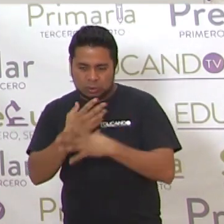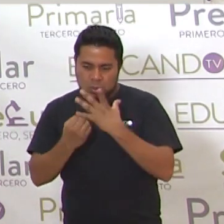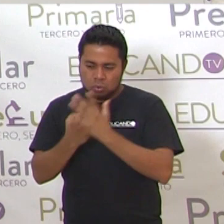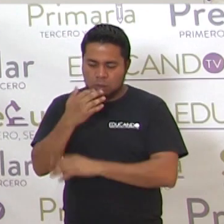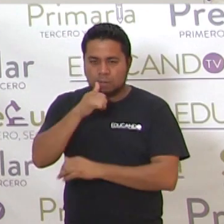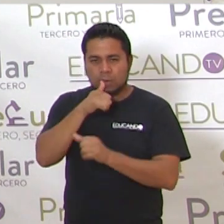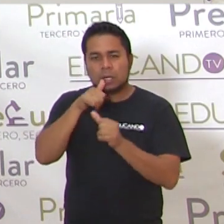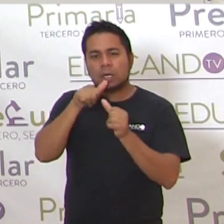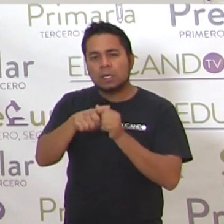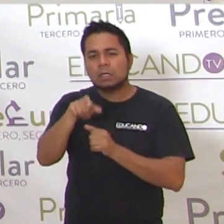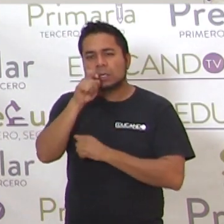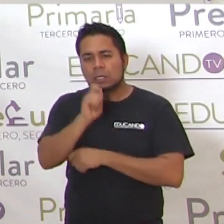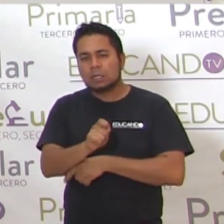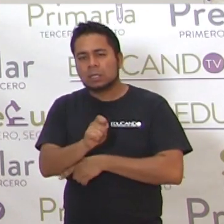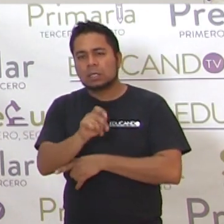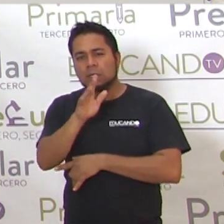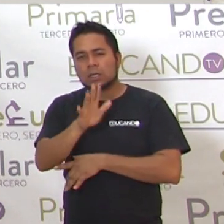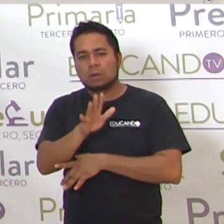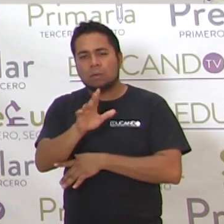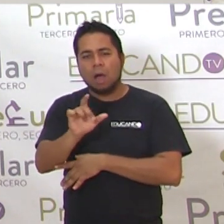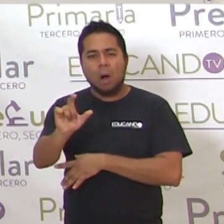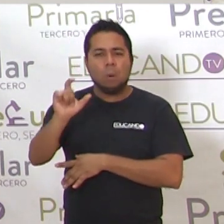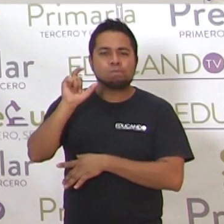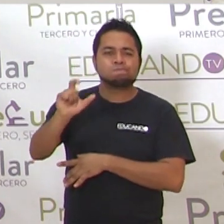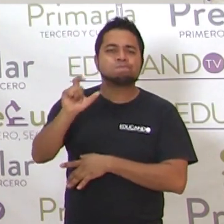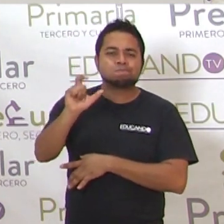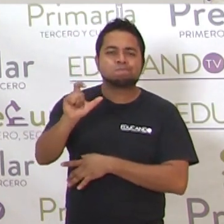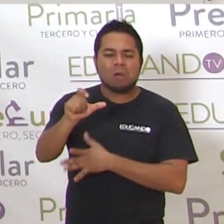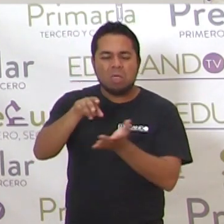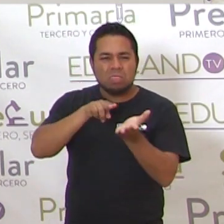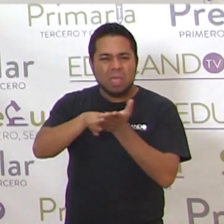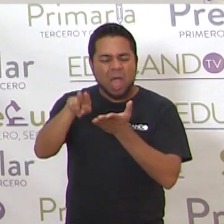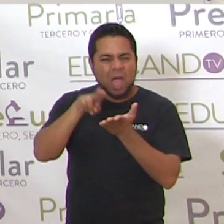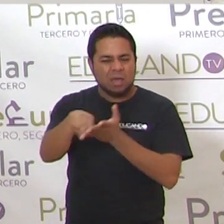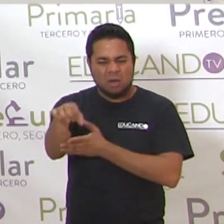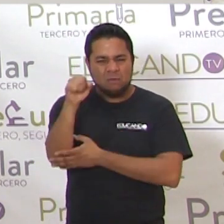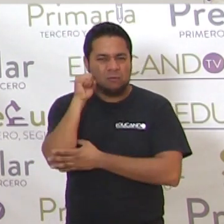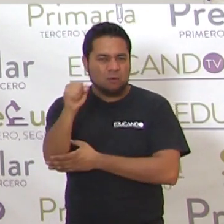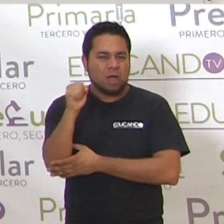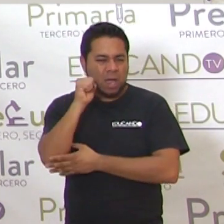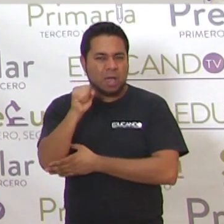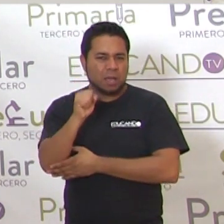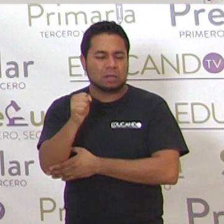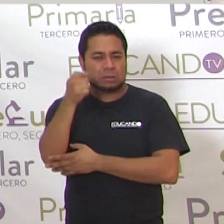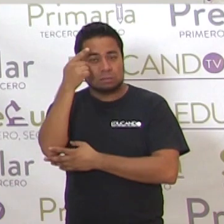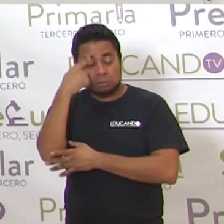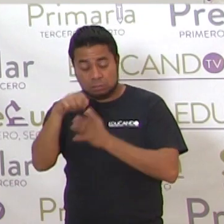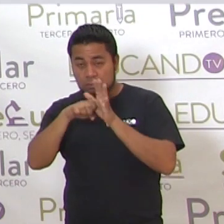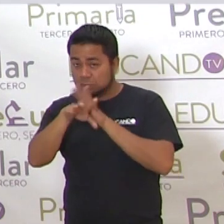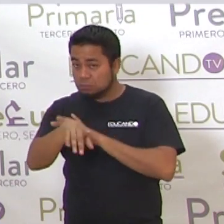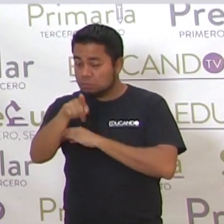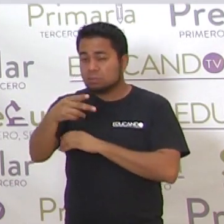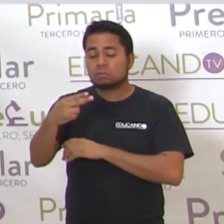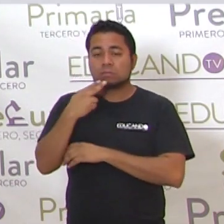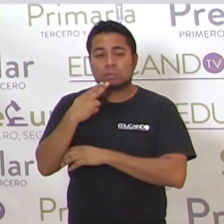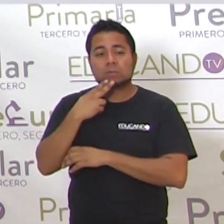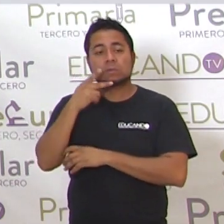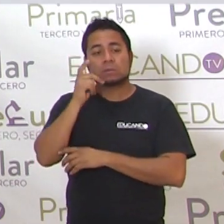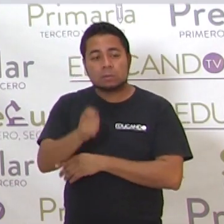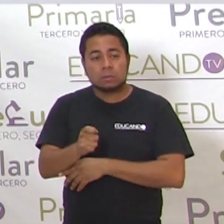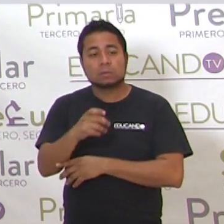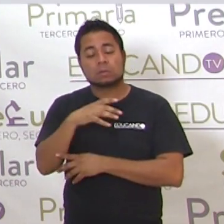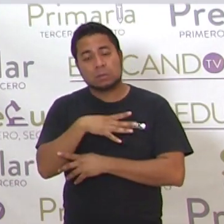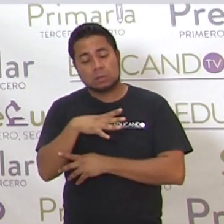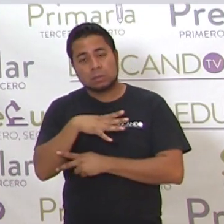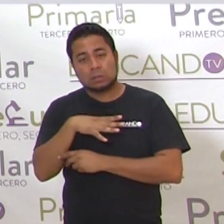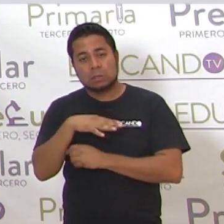un poco más gruesa bien y que va a definir a que cuando tú la utilices estás